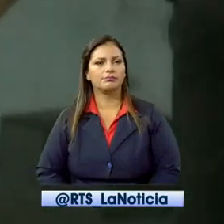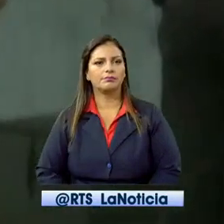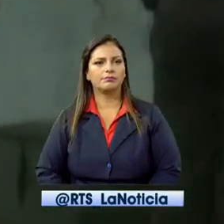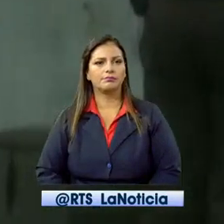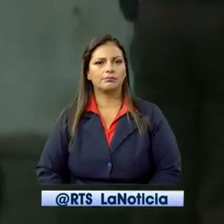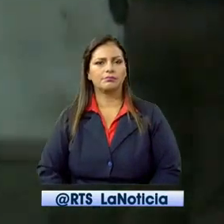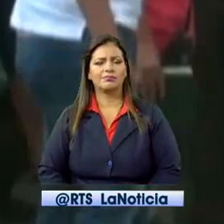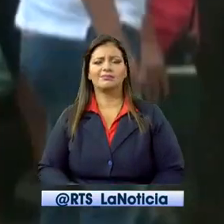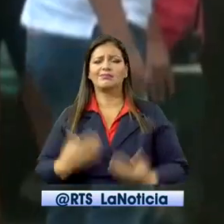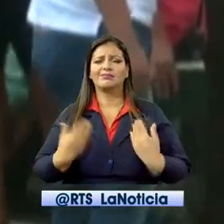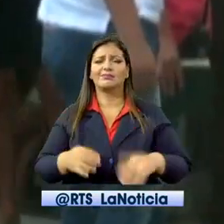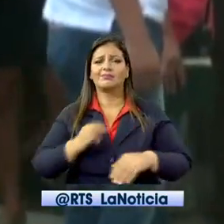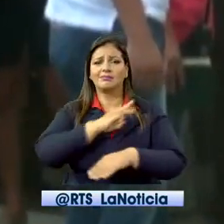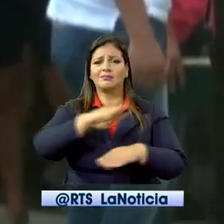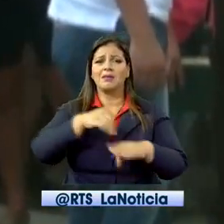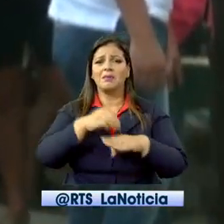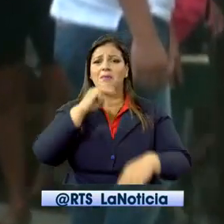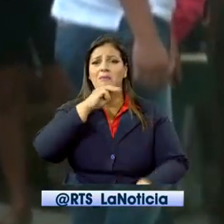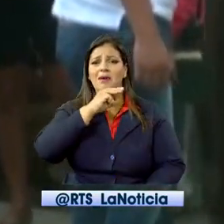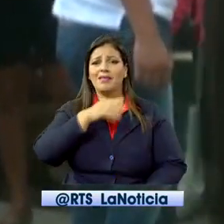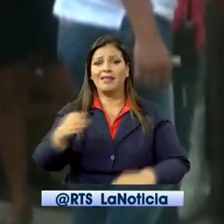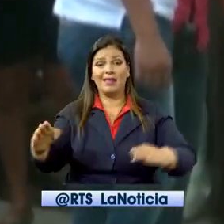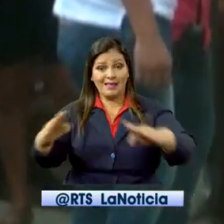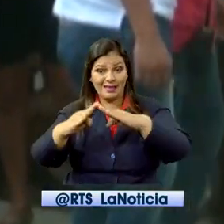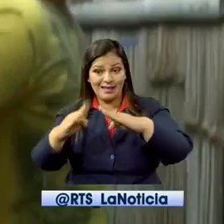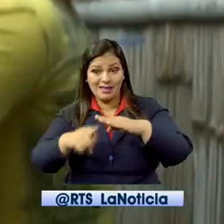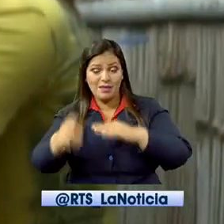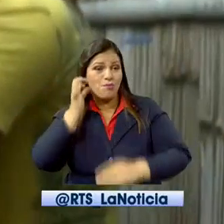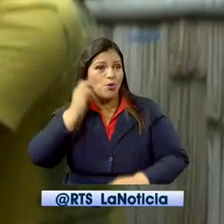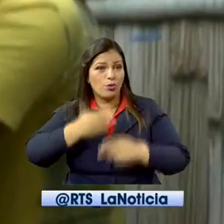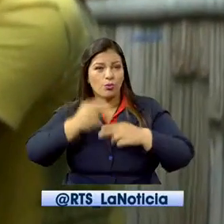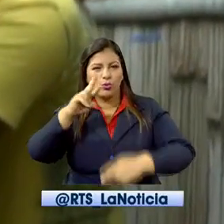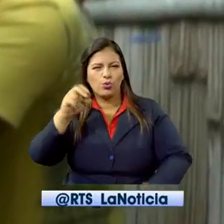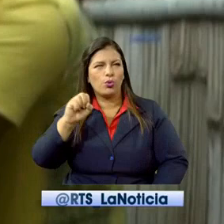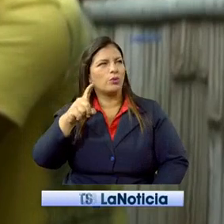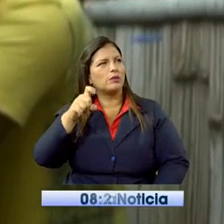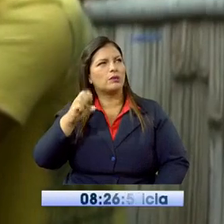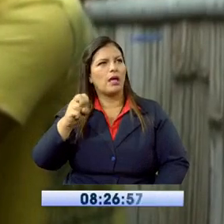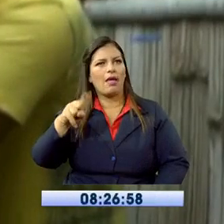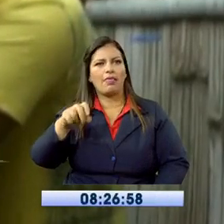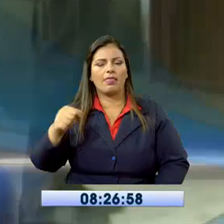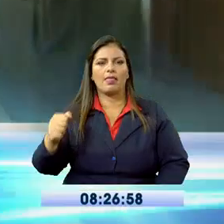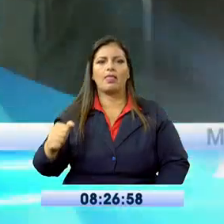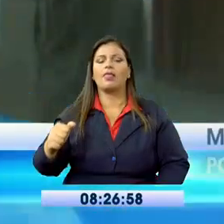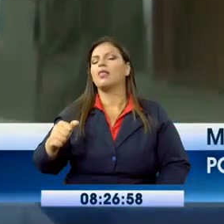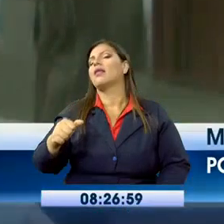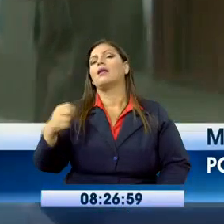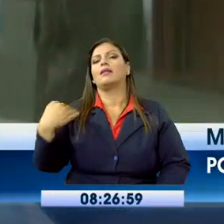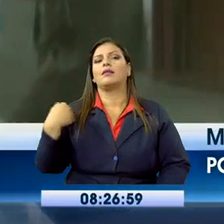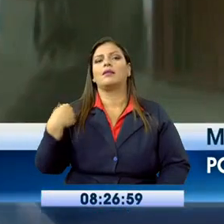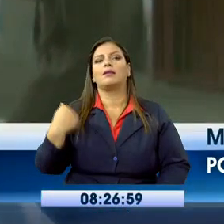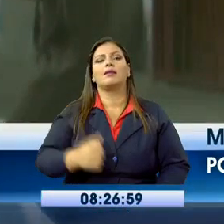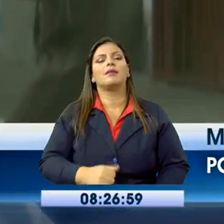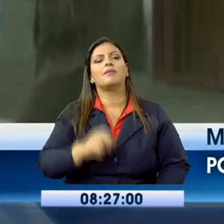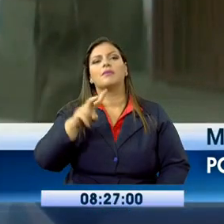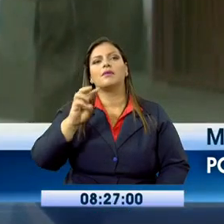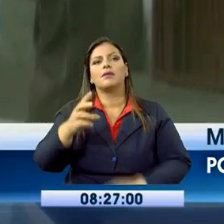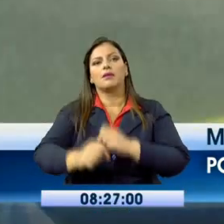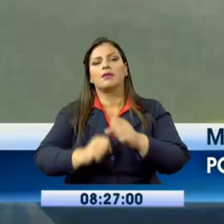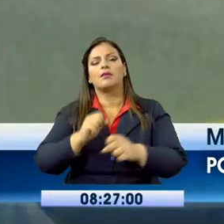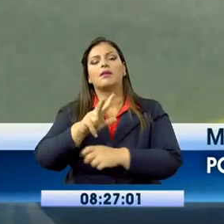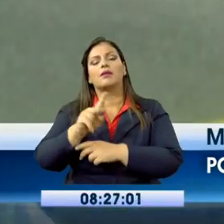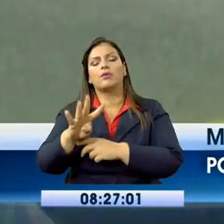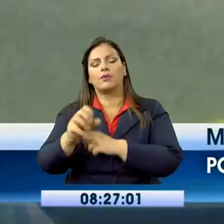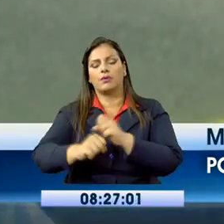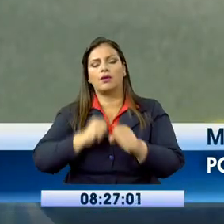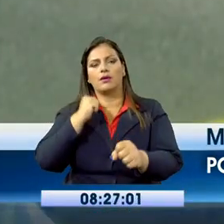Dos puñaladas terminaron con la vida de Roxana C. de 24 años de edad. La mujer fue atacada con una daga por su ex conviviente, quien luego de